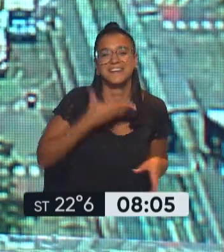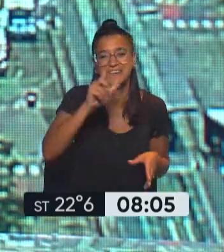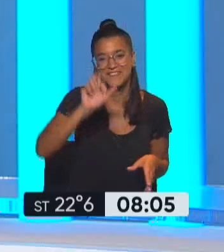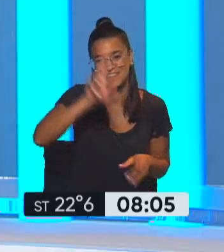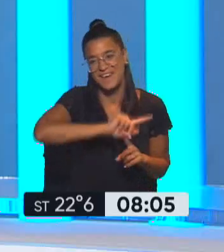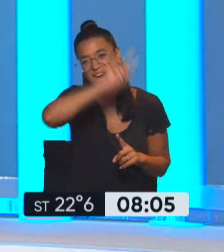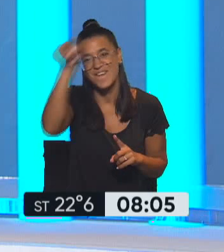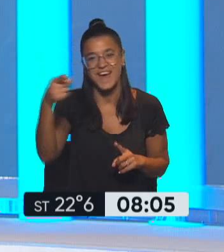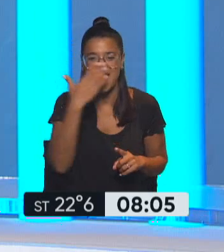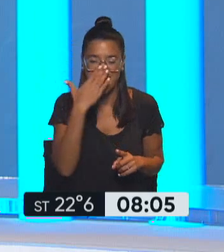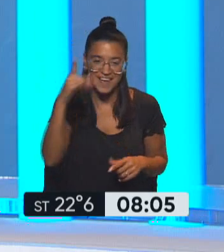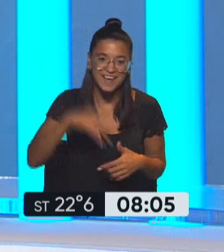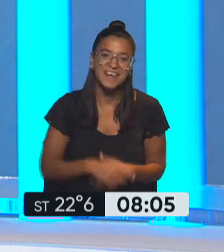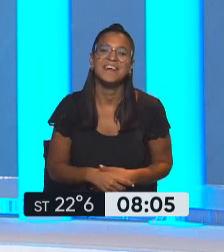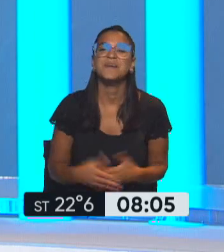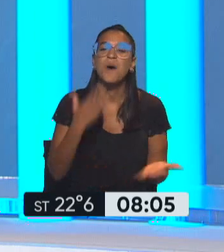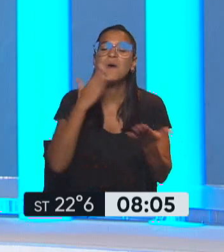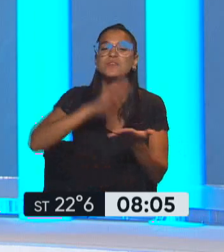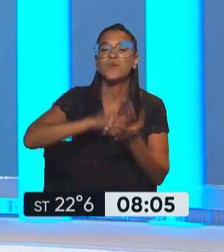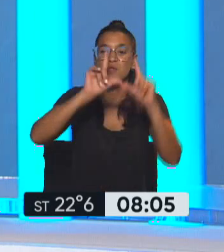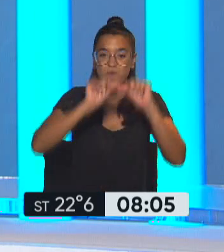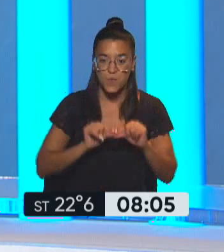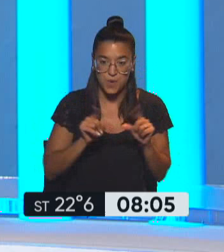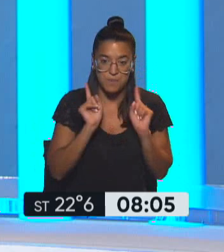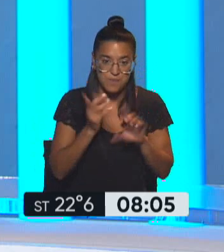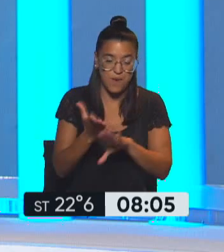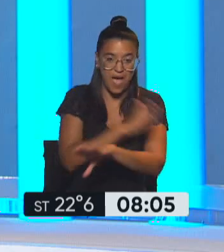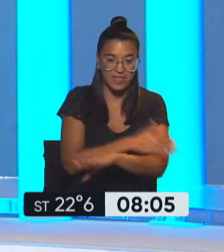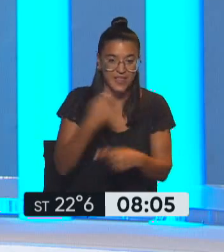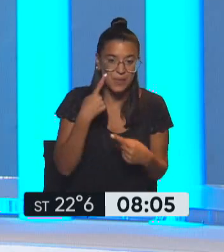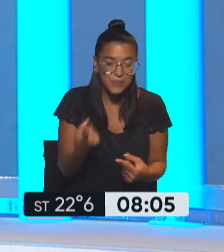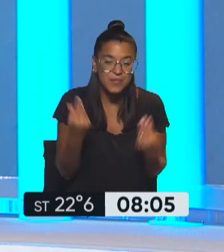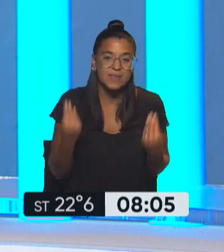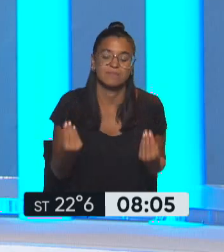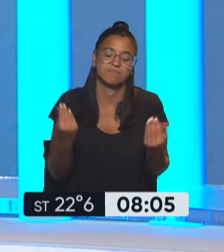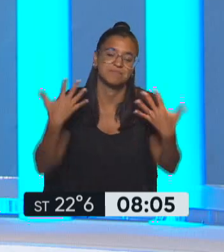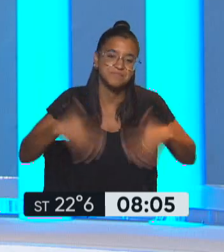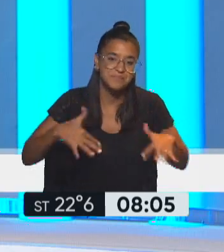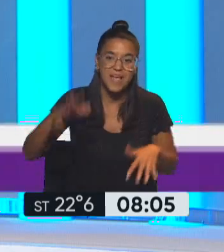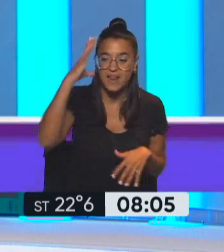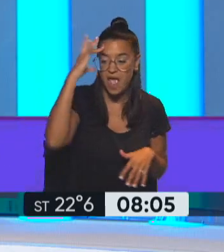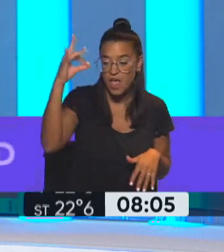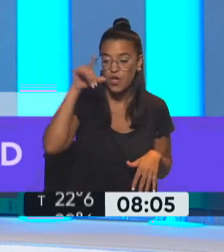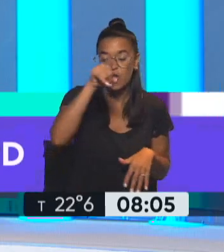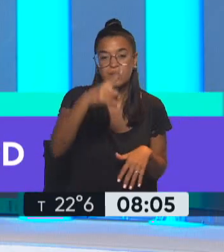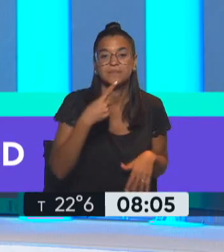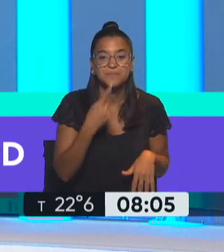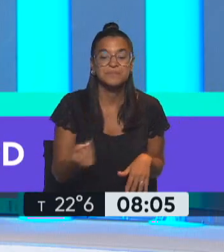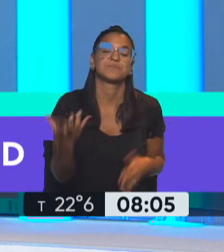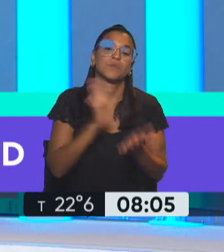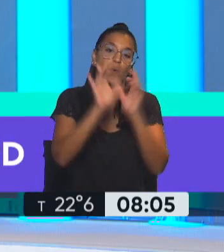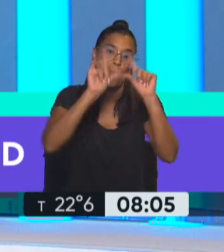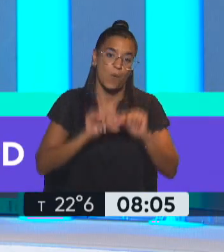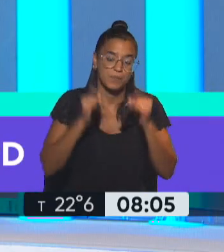en carlos paz bueno vamos a hablar de números es lo que veíamos justamente ese furor ese récord se traduce en los